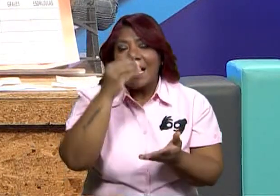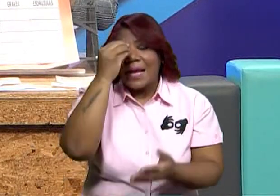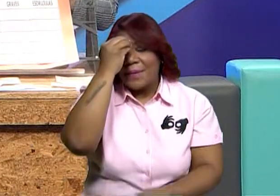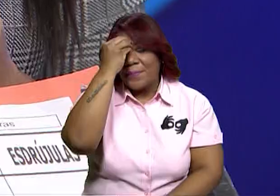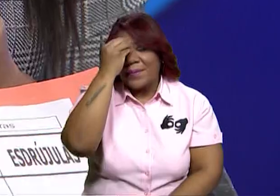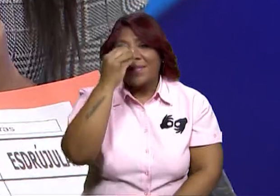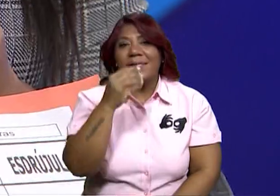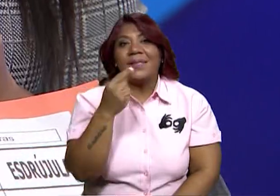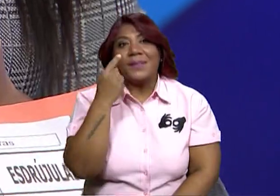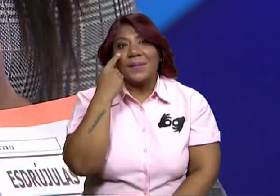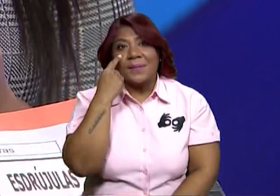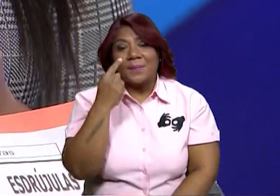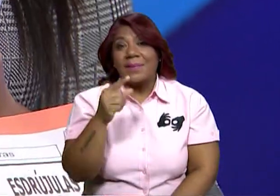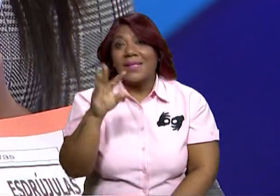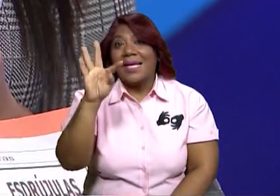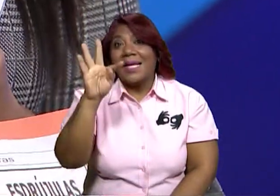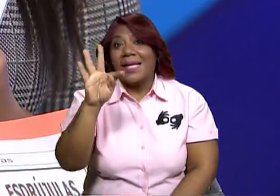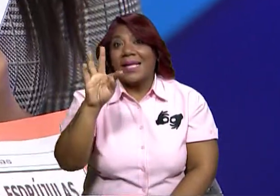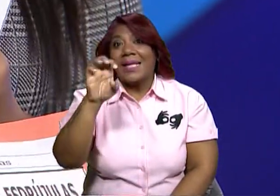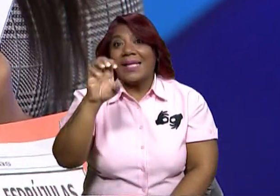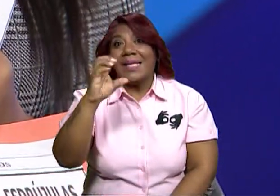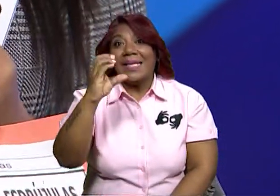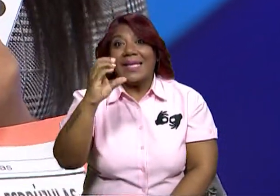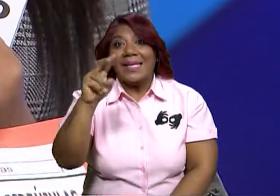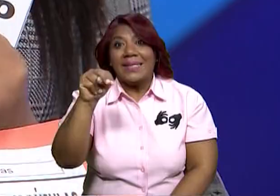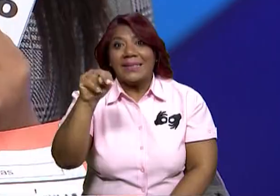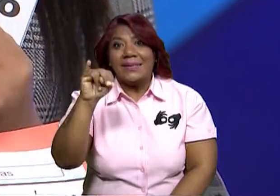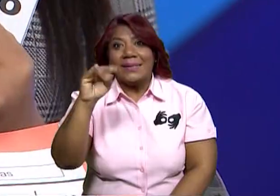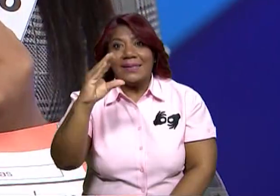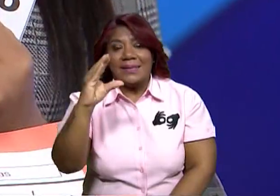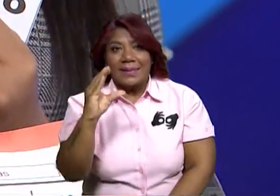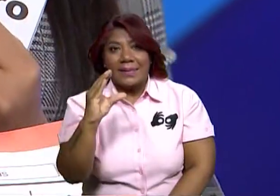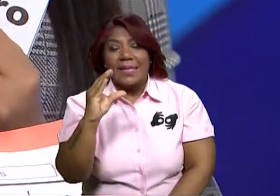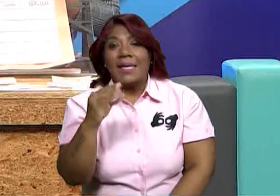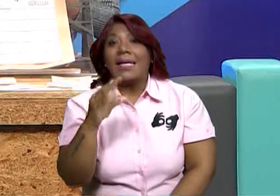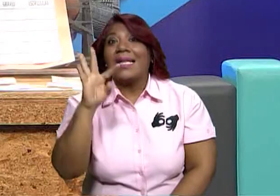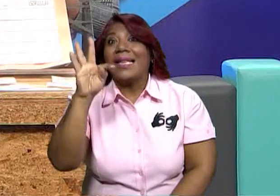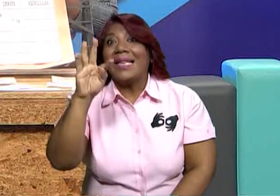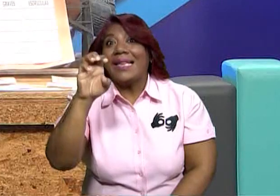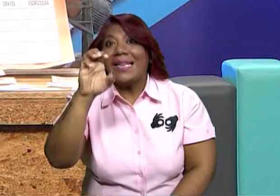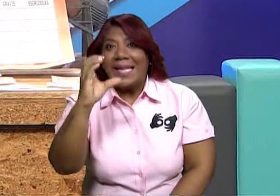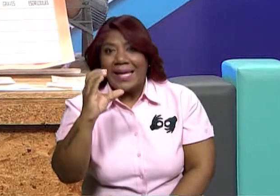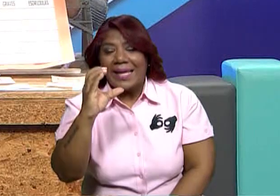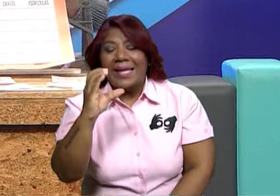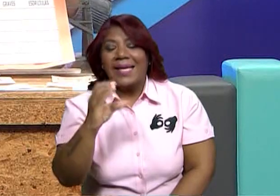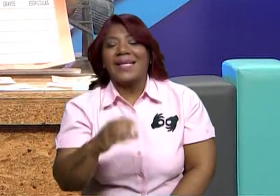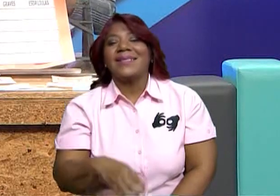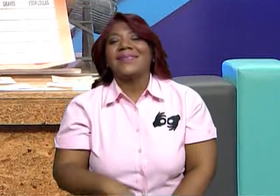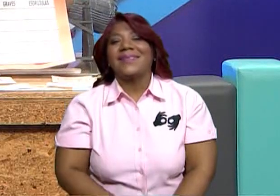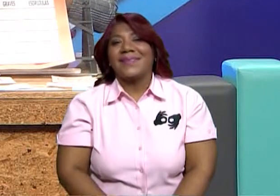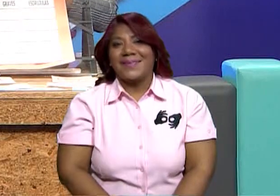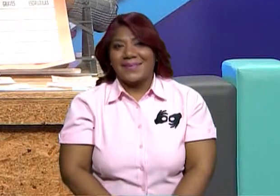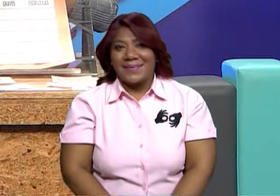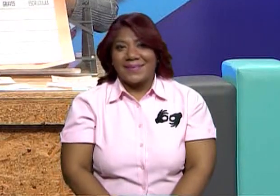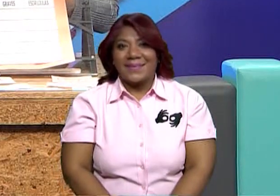una palabra esdrújula, que también la podemos ir clasificando en nuestro esquema.